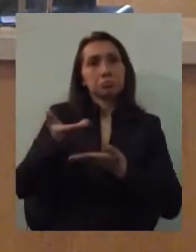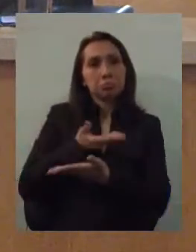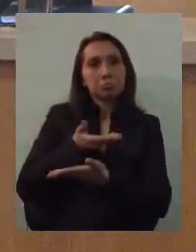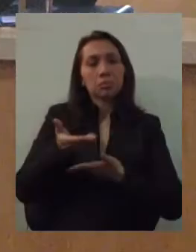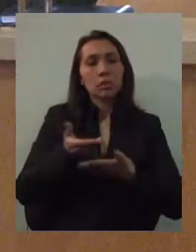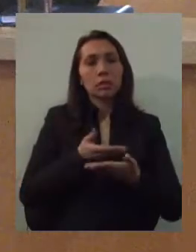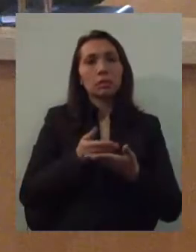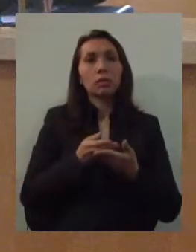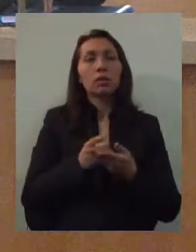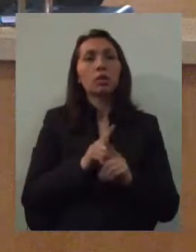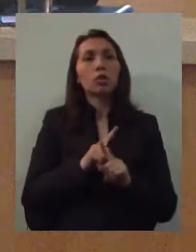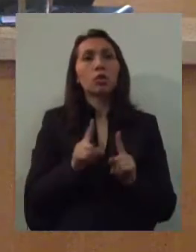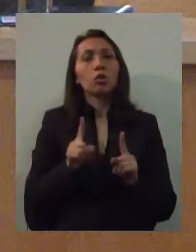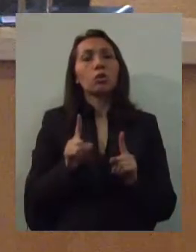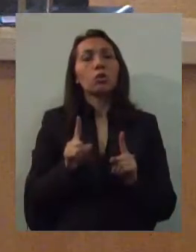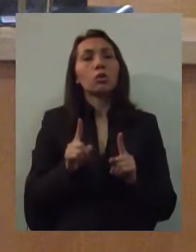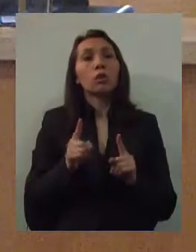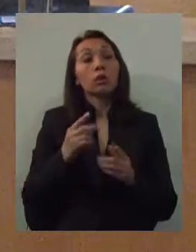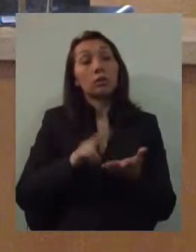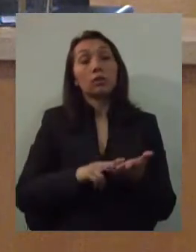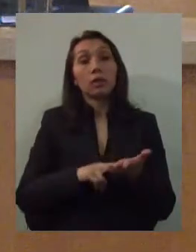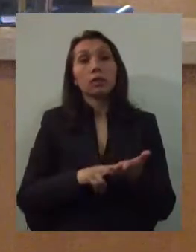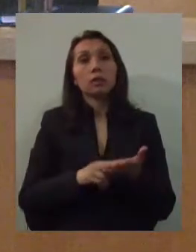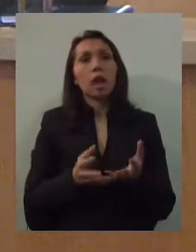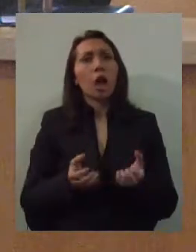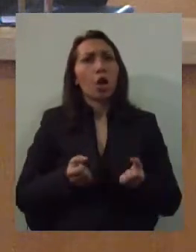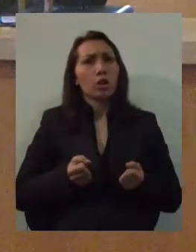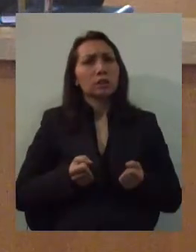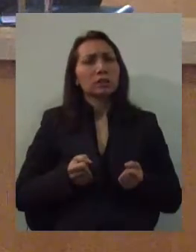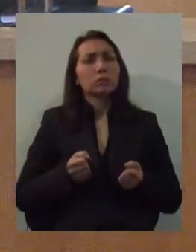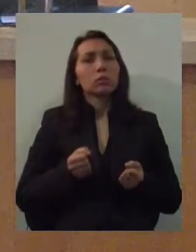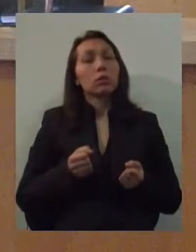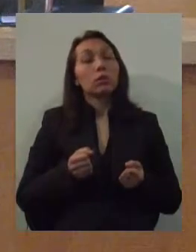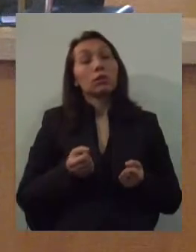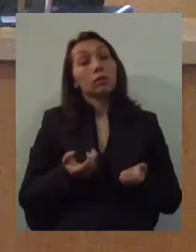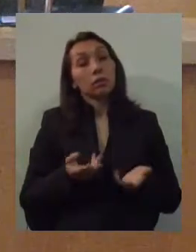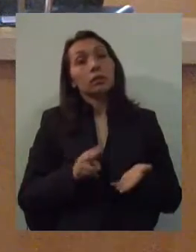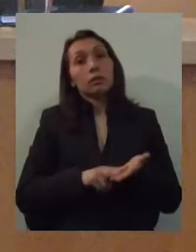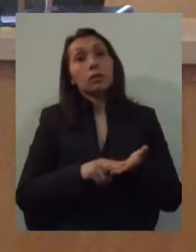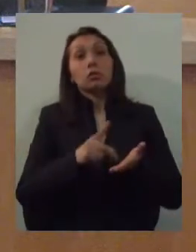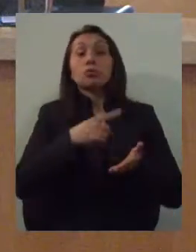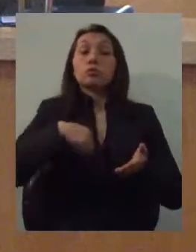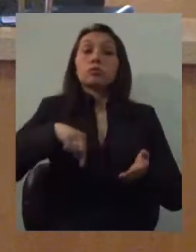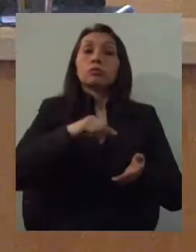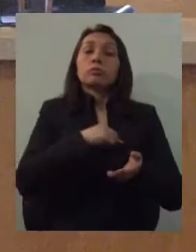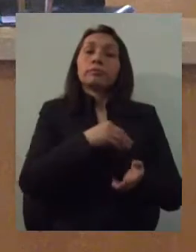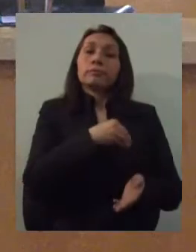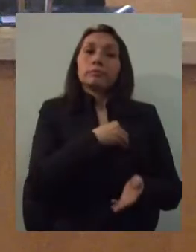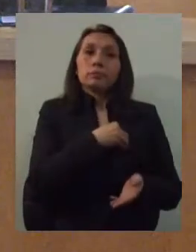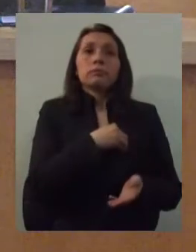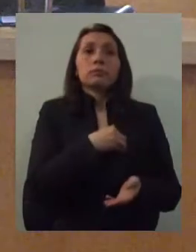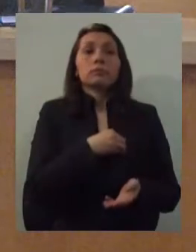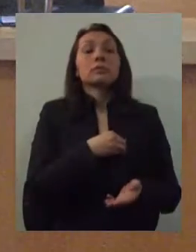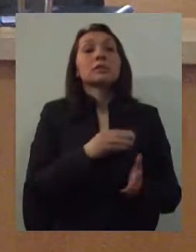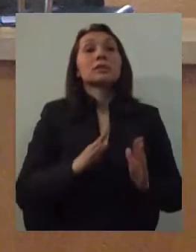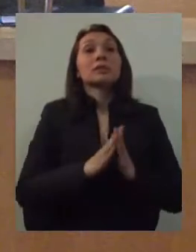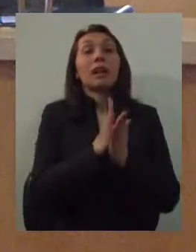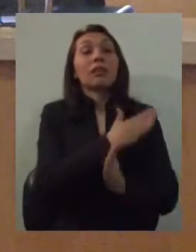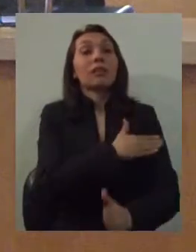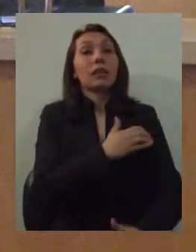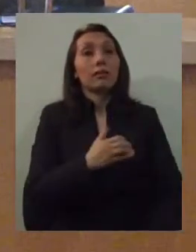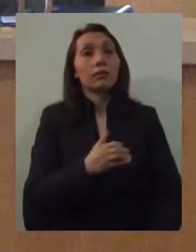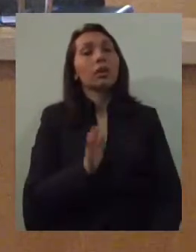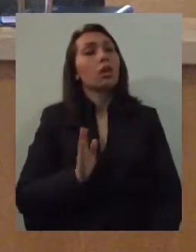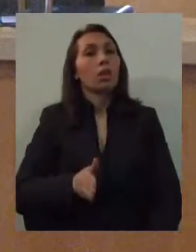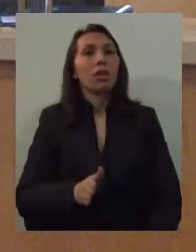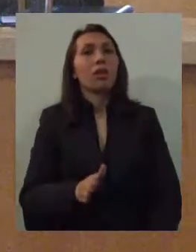que no se esté tampoco desarrollando, porque efectivamente es egoísmo, sí, ¿no? Nosotros, lamentablemente, en la provincia de Santa Fe... lo